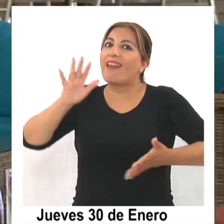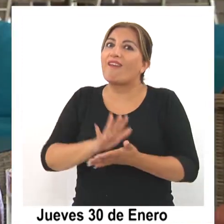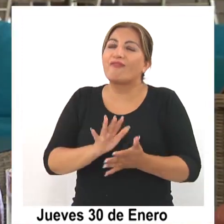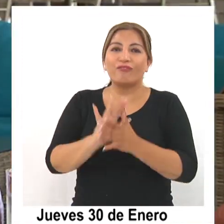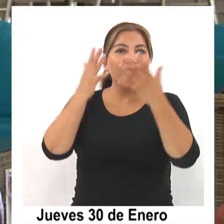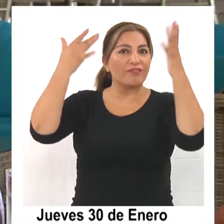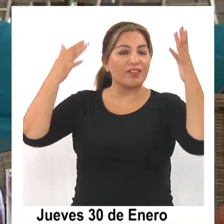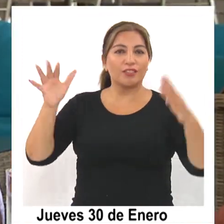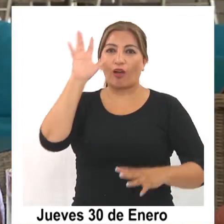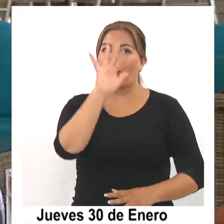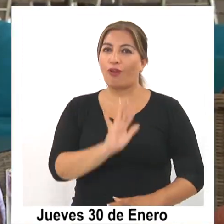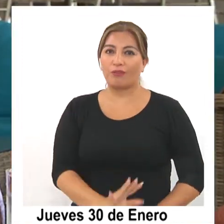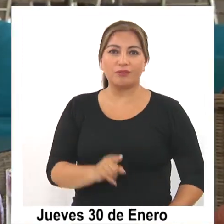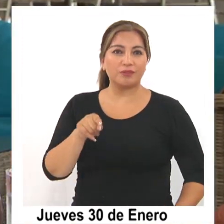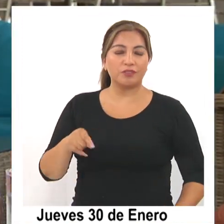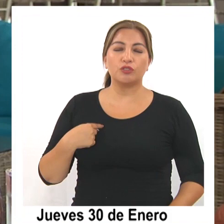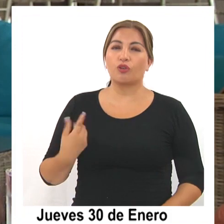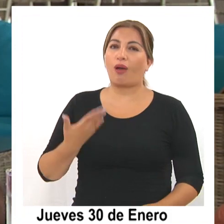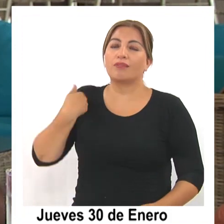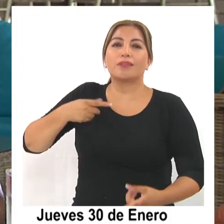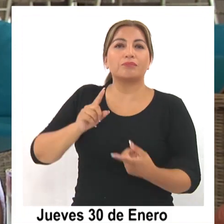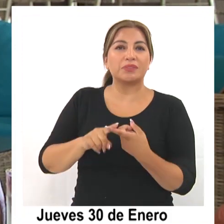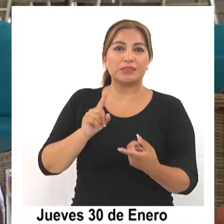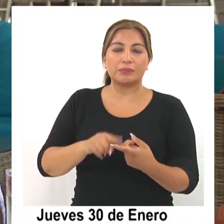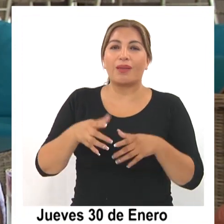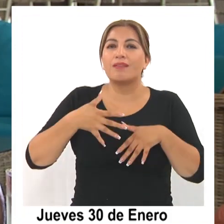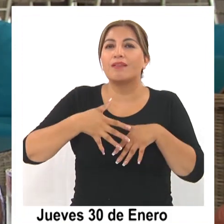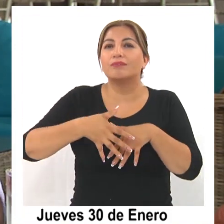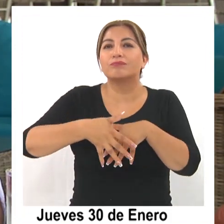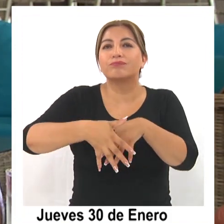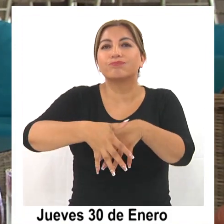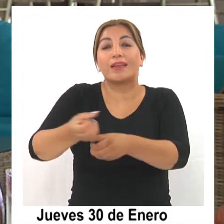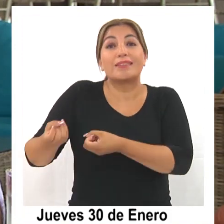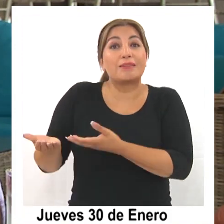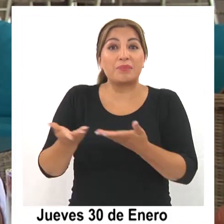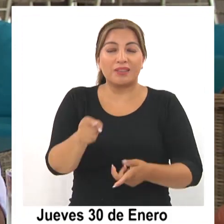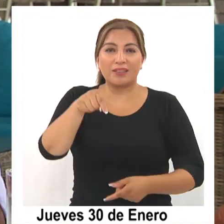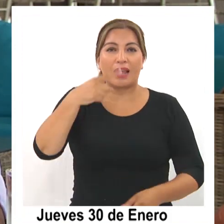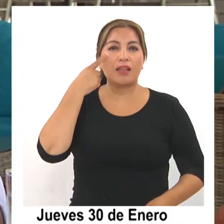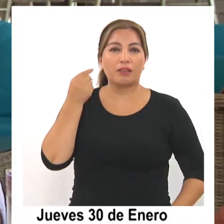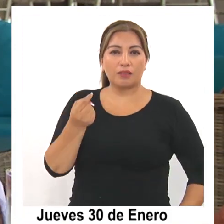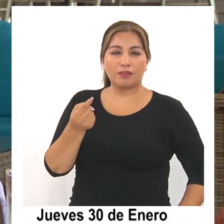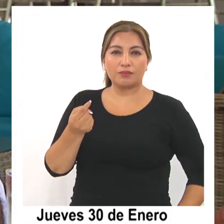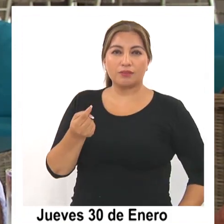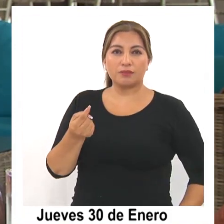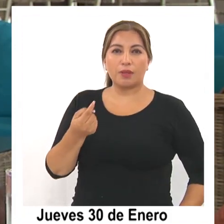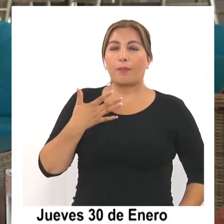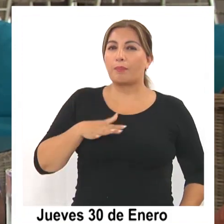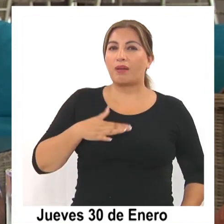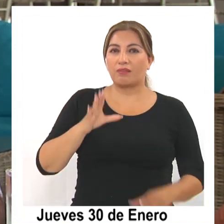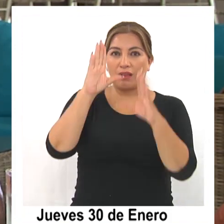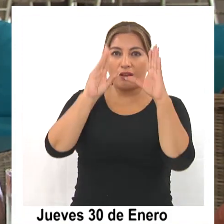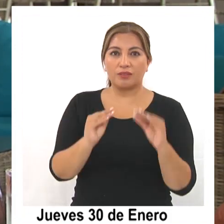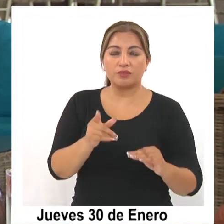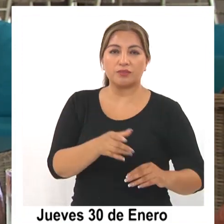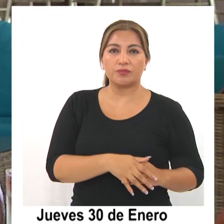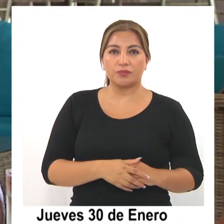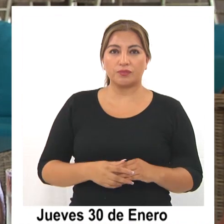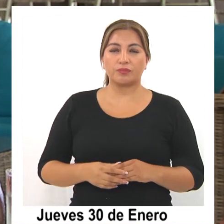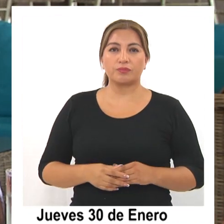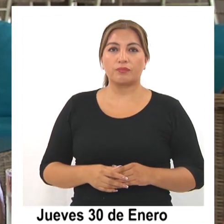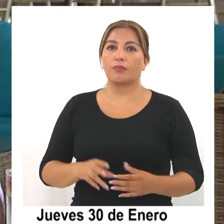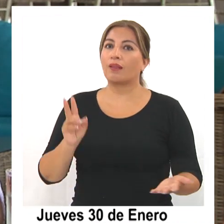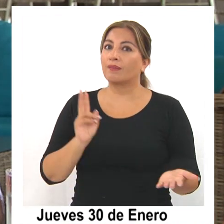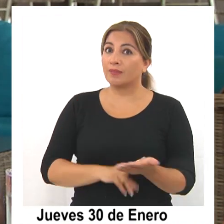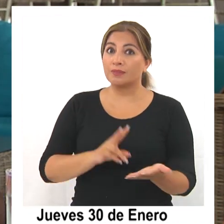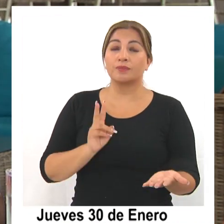una fiesta, tuve la oportunidad de participar en el pasacalle de convite el día martes en la noche y